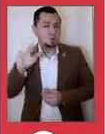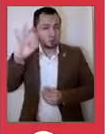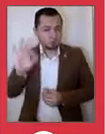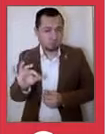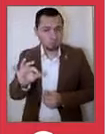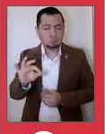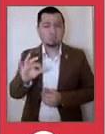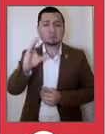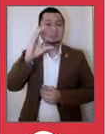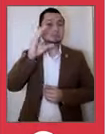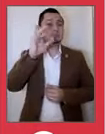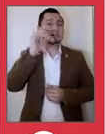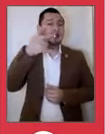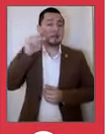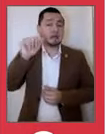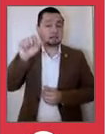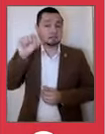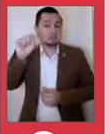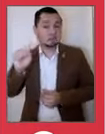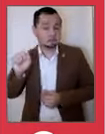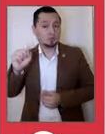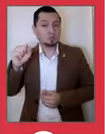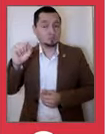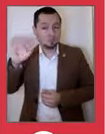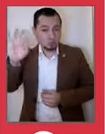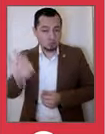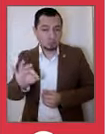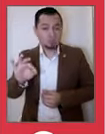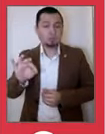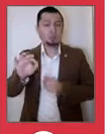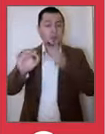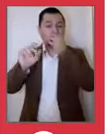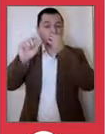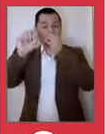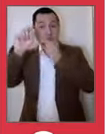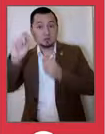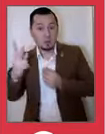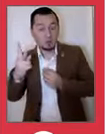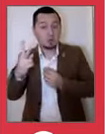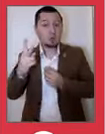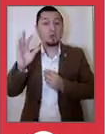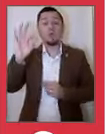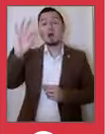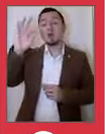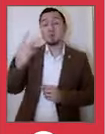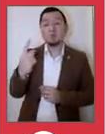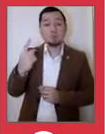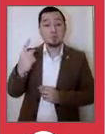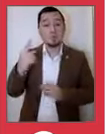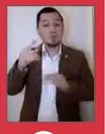ciénega 60 por ciento sureste 22 por ciento lagunas 41 puntos y en el sur